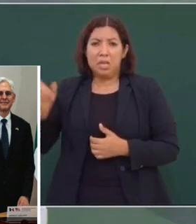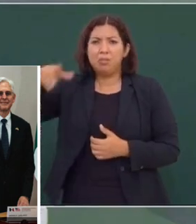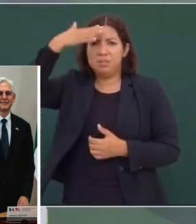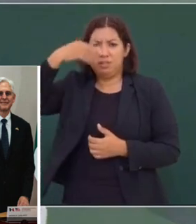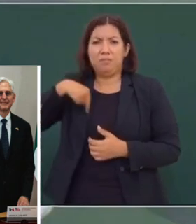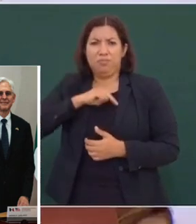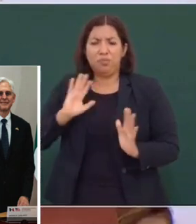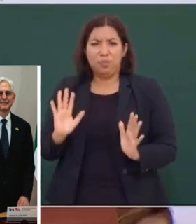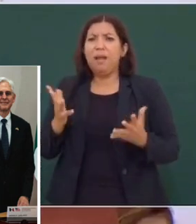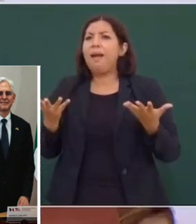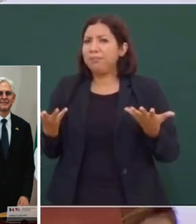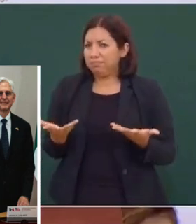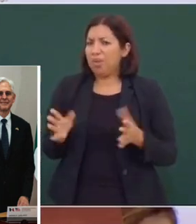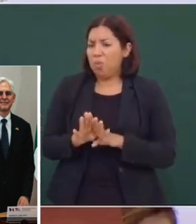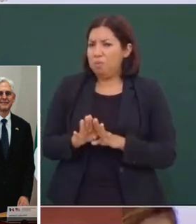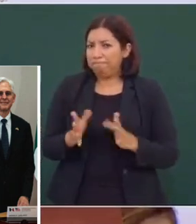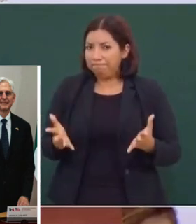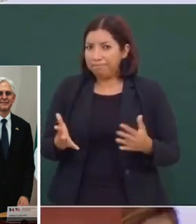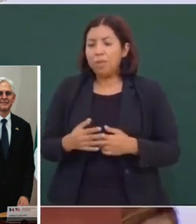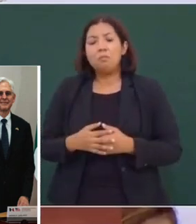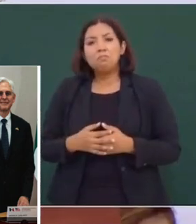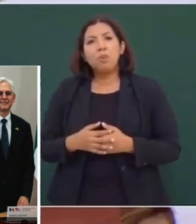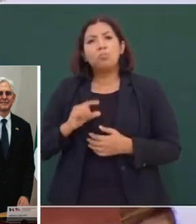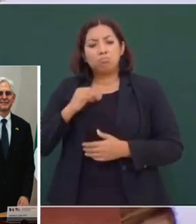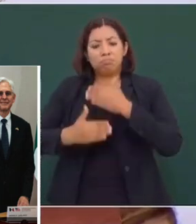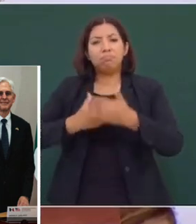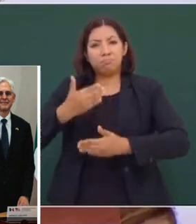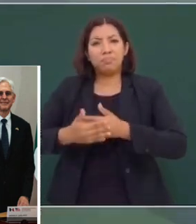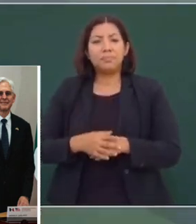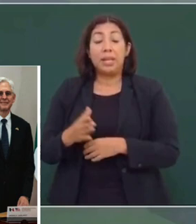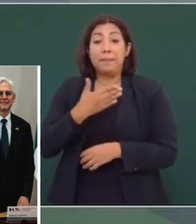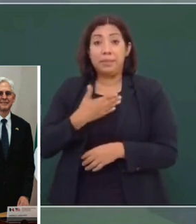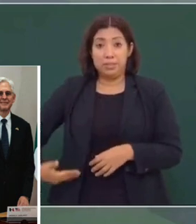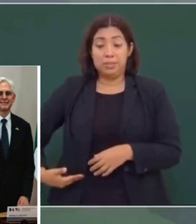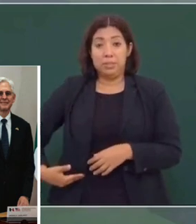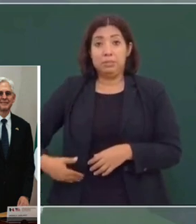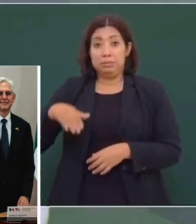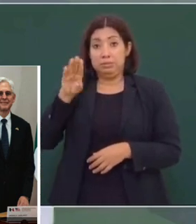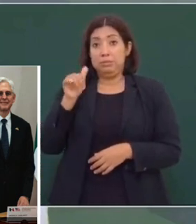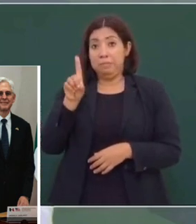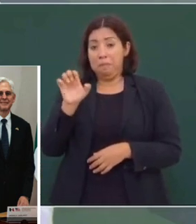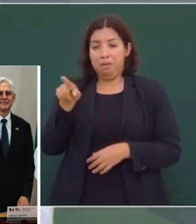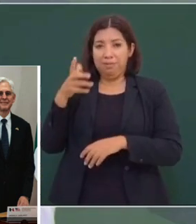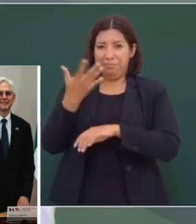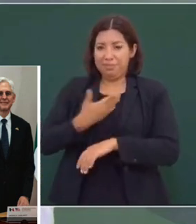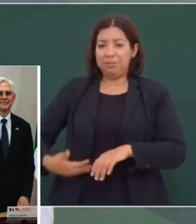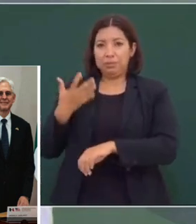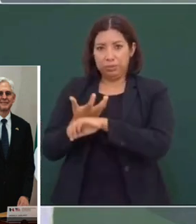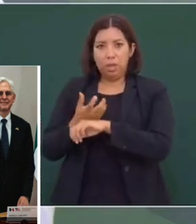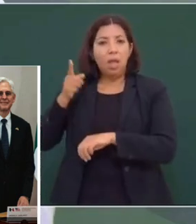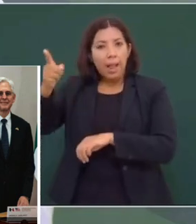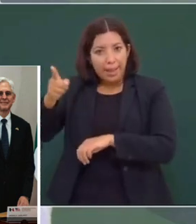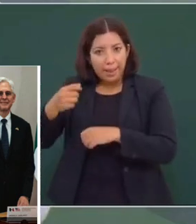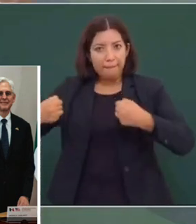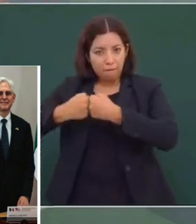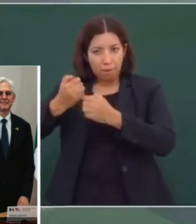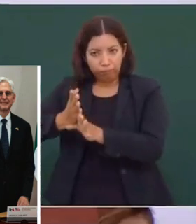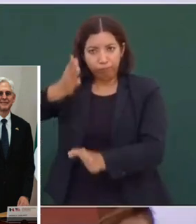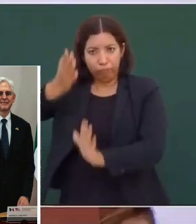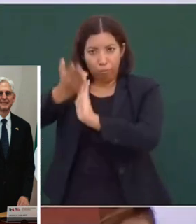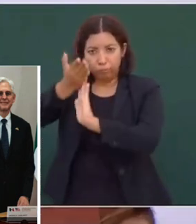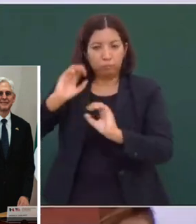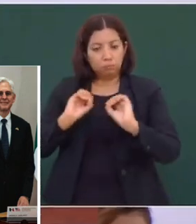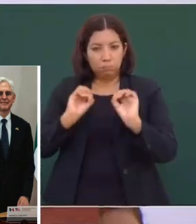postura. Y hemos avanzado, porque el presidente Biden hasta ahora es el único presidente de Estados Unidos que no ha construido muros. Y ellos